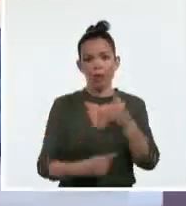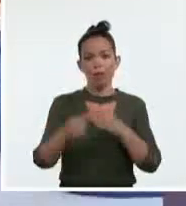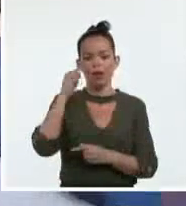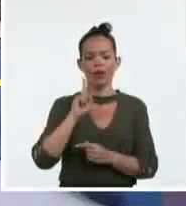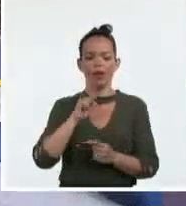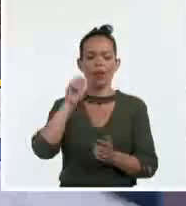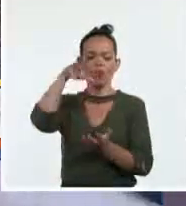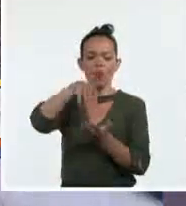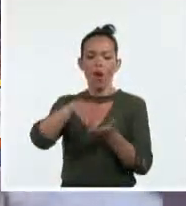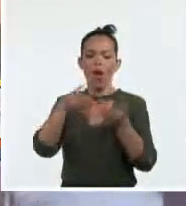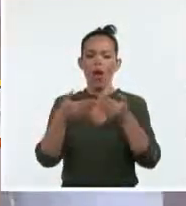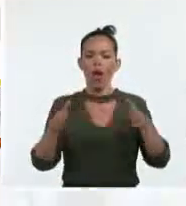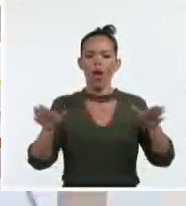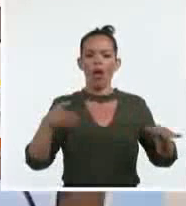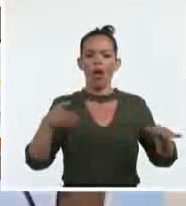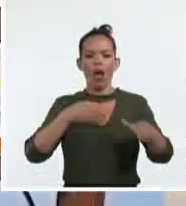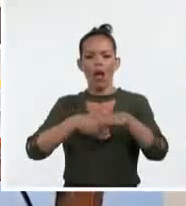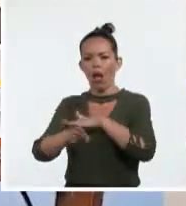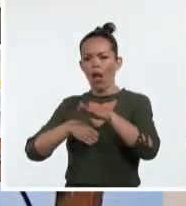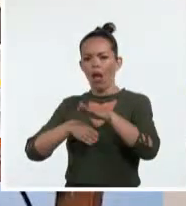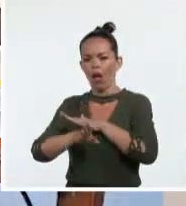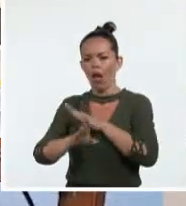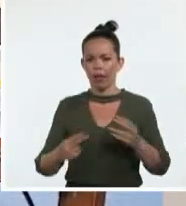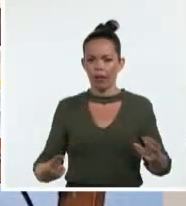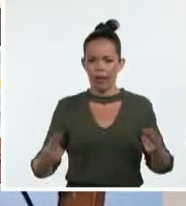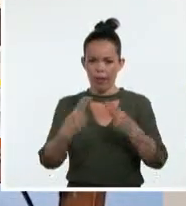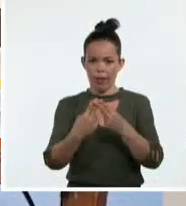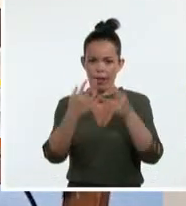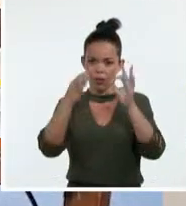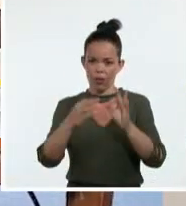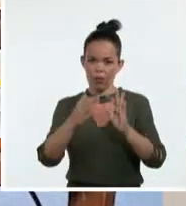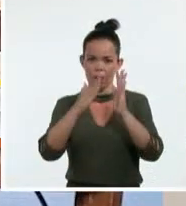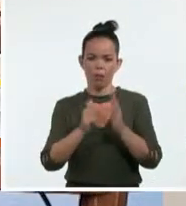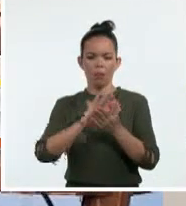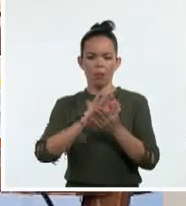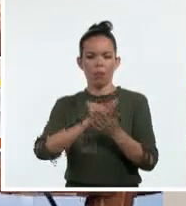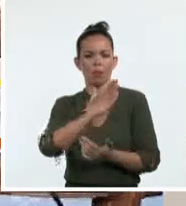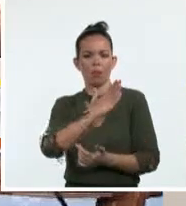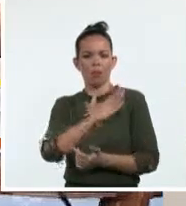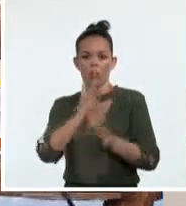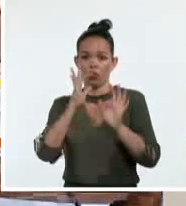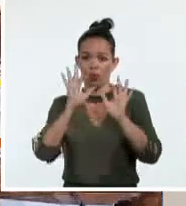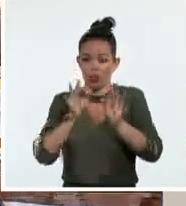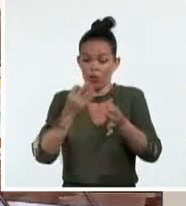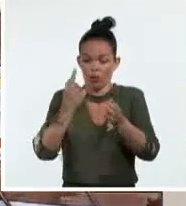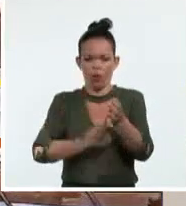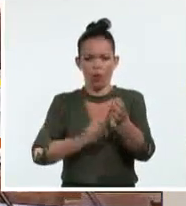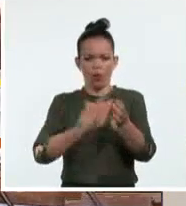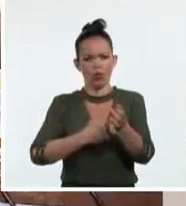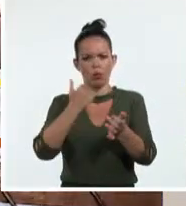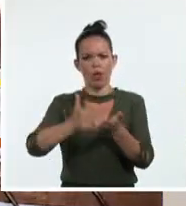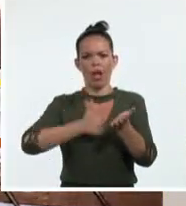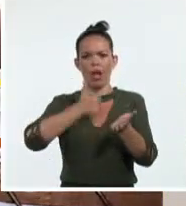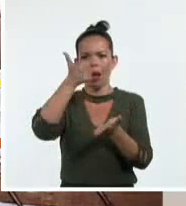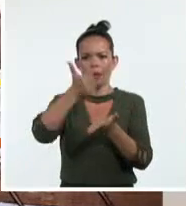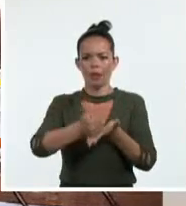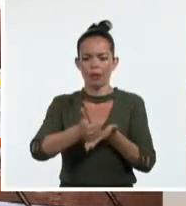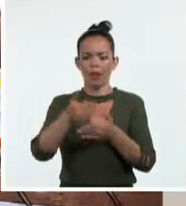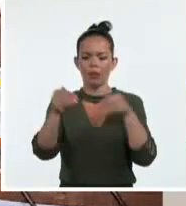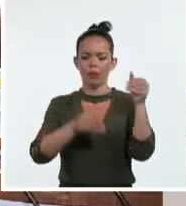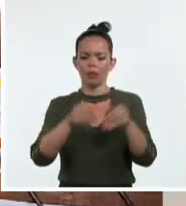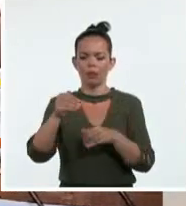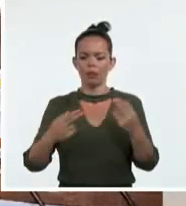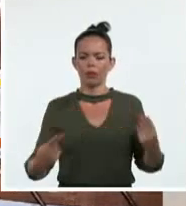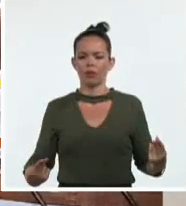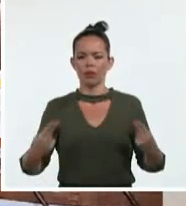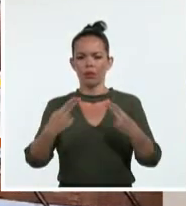instalación abrirá sus puertas al evento que cada marzo acoge Bruselas, convertida este año en capital del Art Nouveau, una corriente